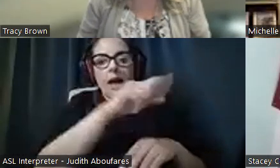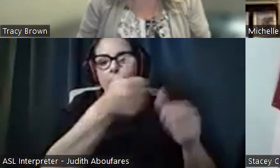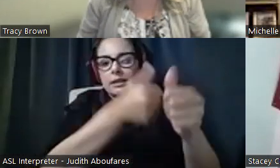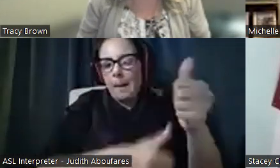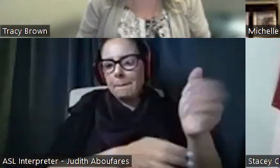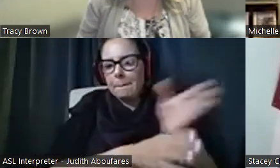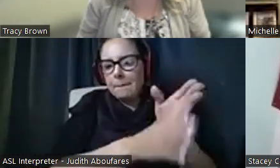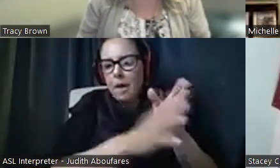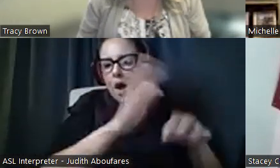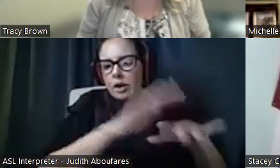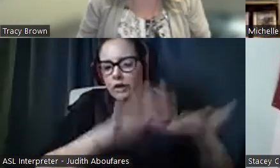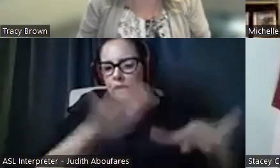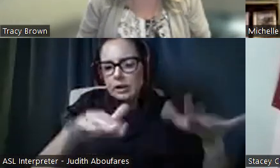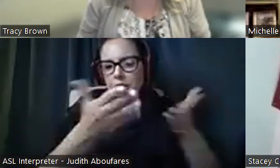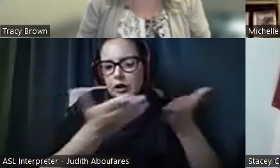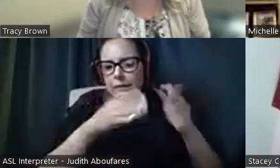tenemos una